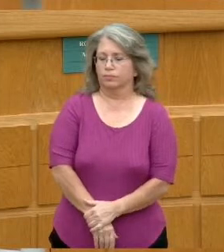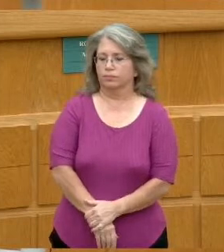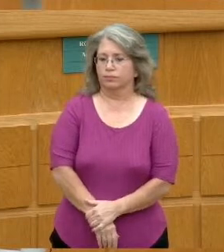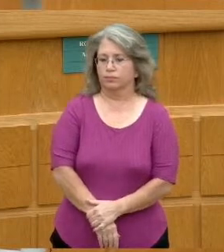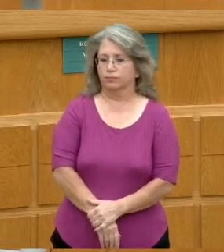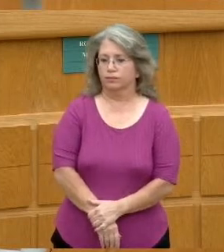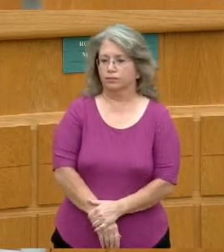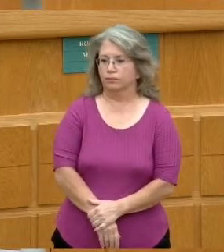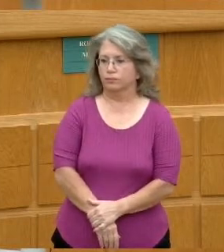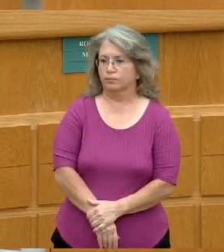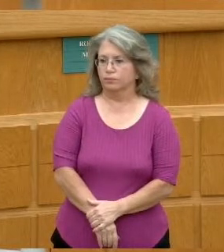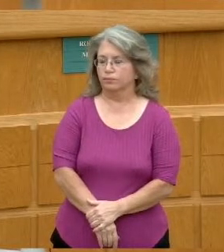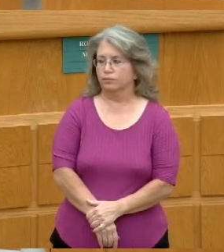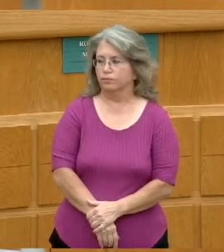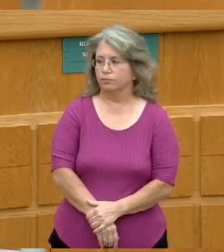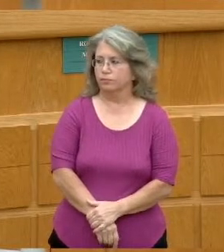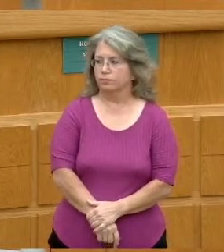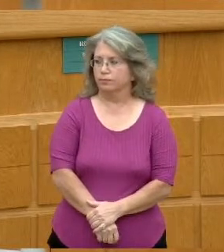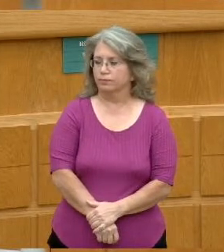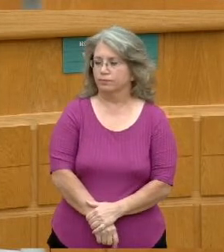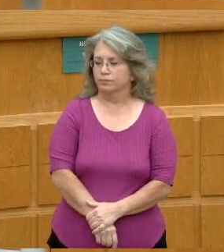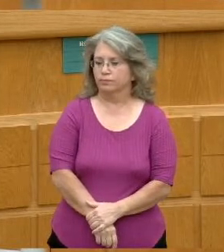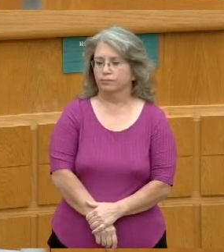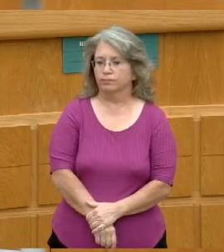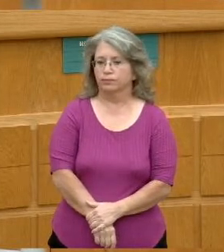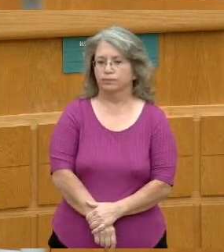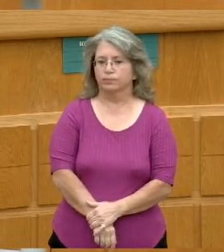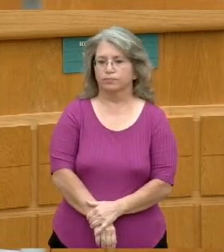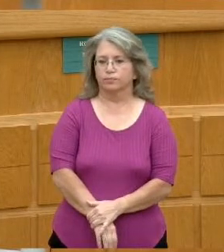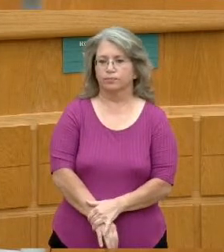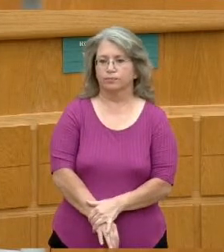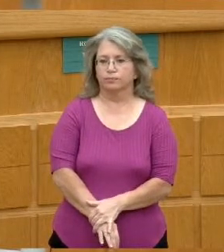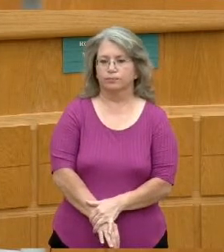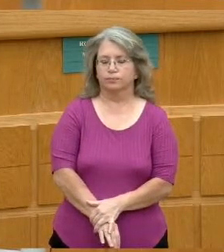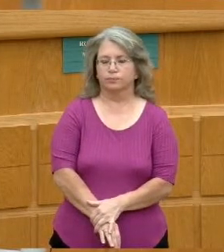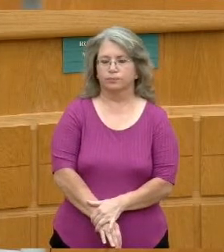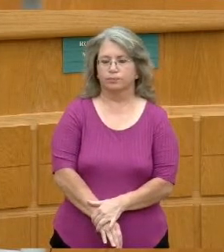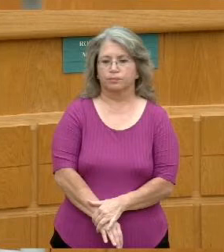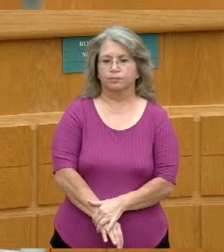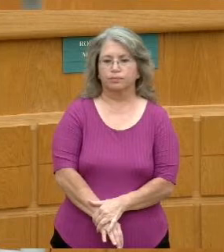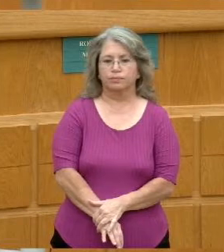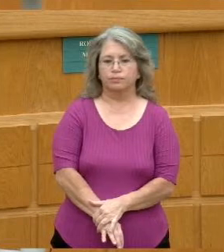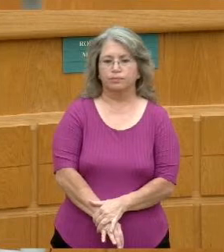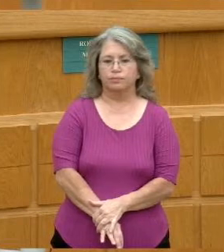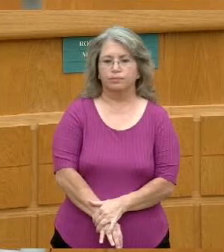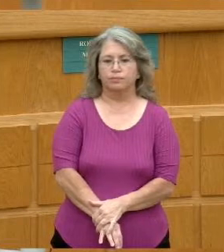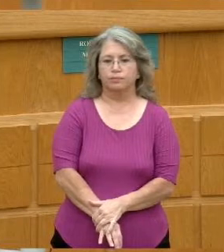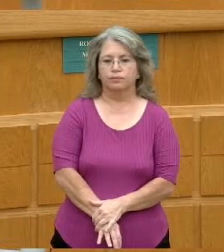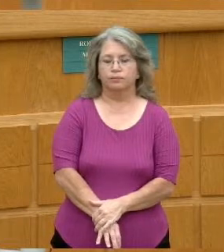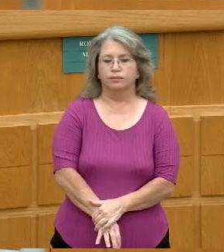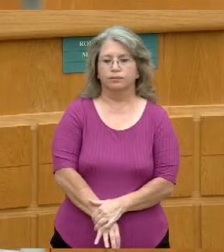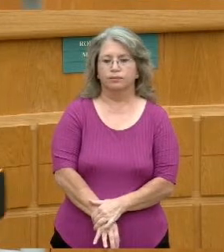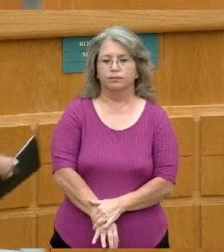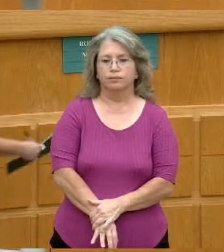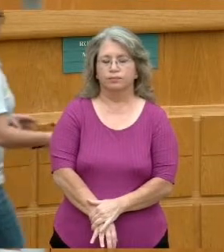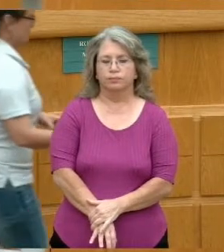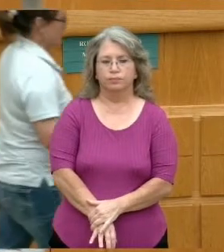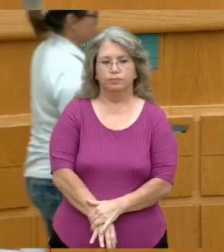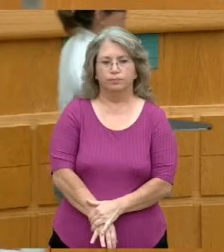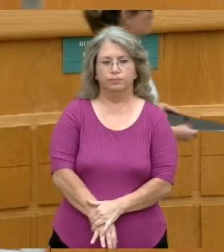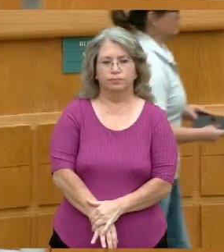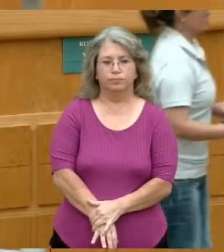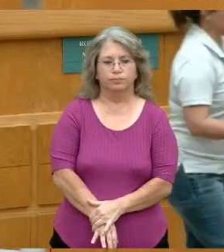una reservación. Deberán de contar con un cubrebocas y deberán de practicar el distanciamiento social. Para realizar una reservación se le pide llamar